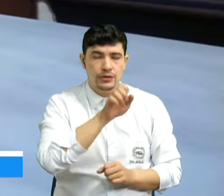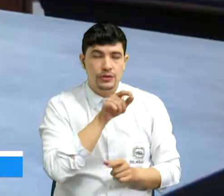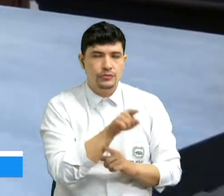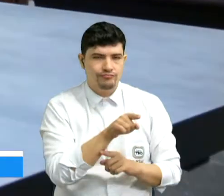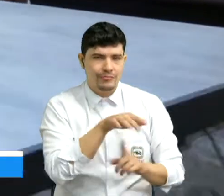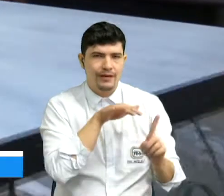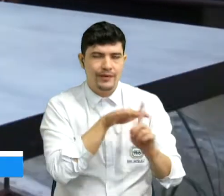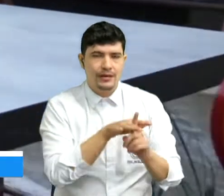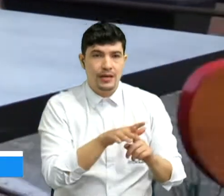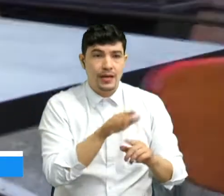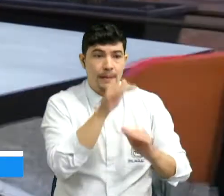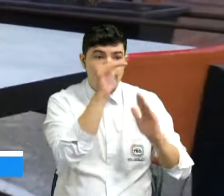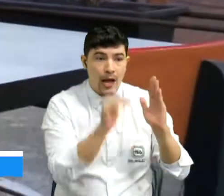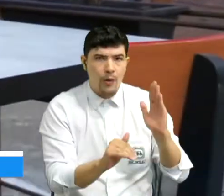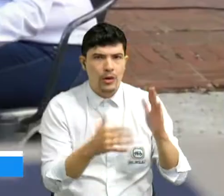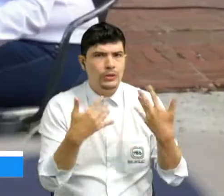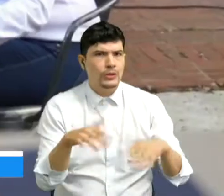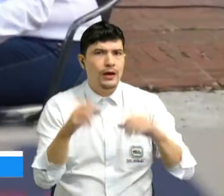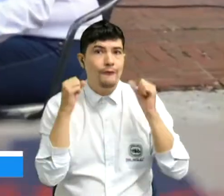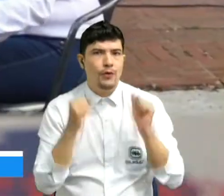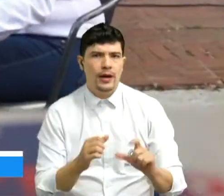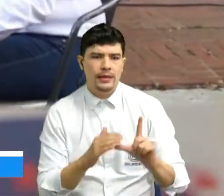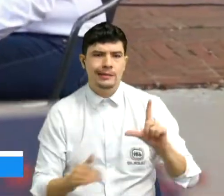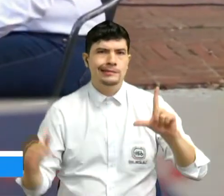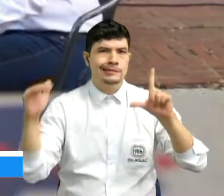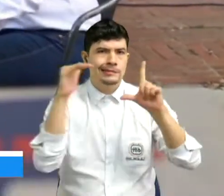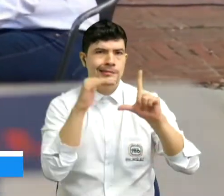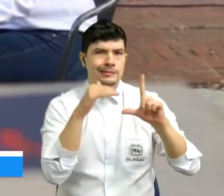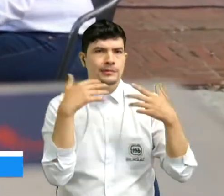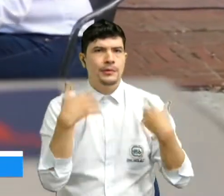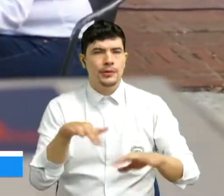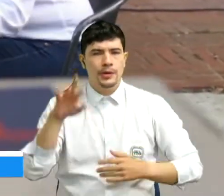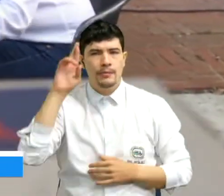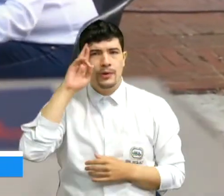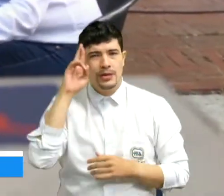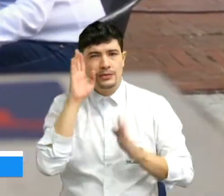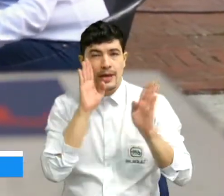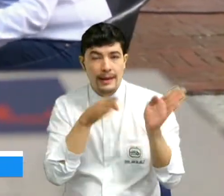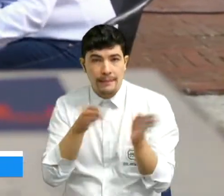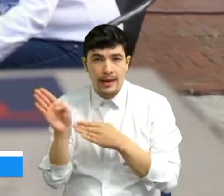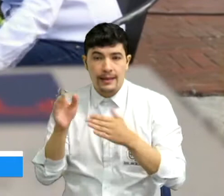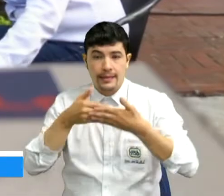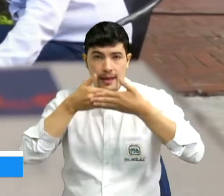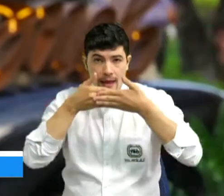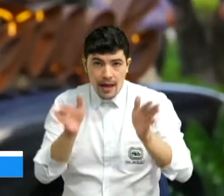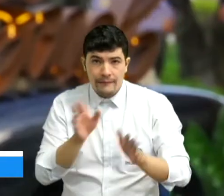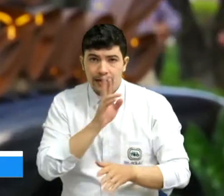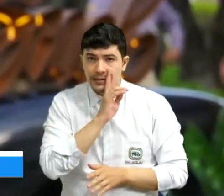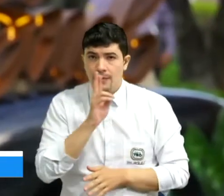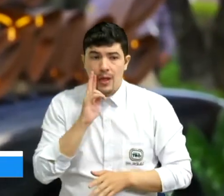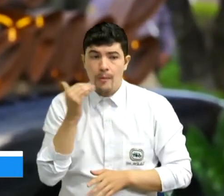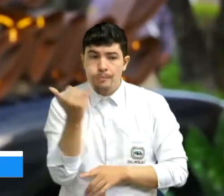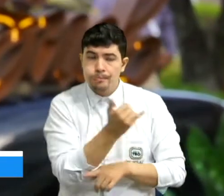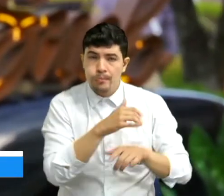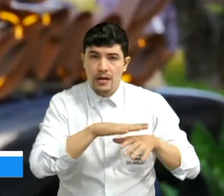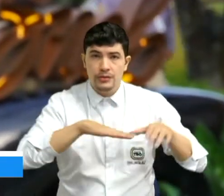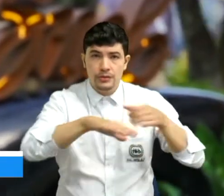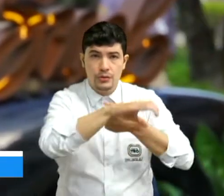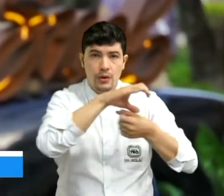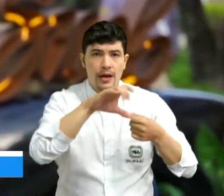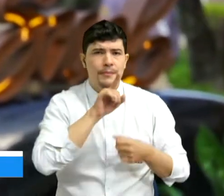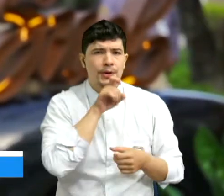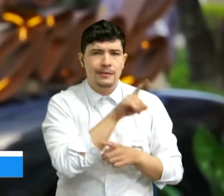pasando de bajo a moderado por esta razón el plan piloto de reapertura de restaurantes en la capital santandereana